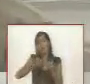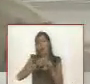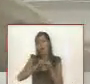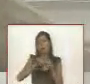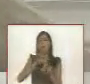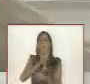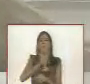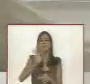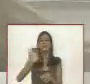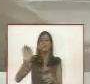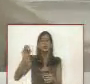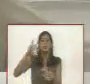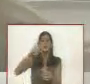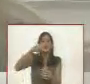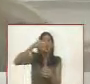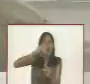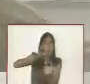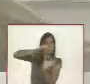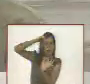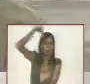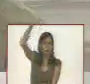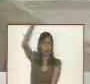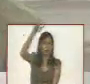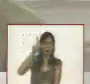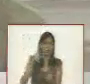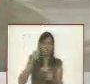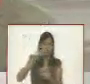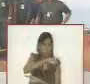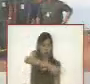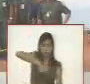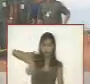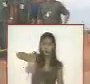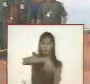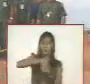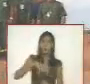como 400 kilómetros en circunferencia.